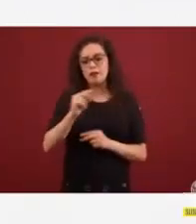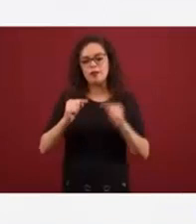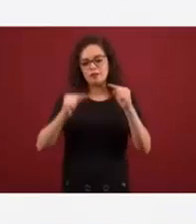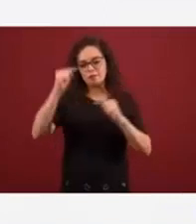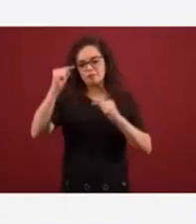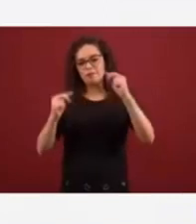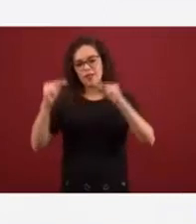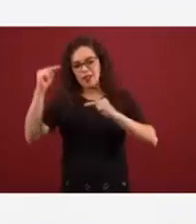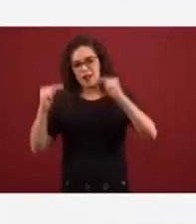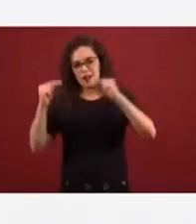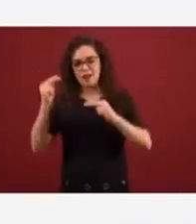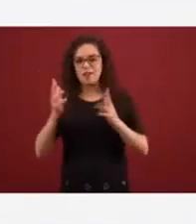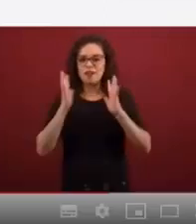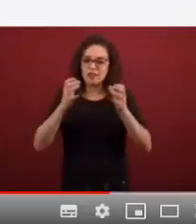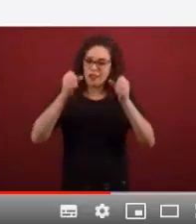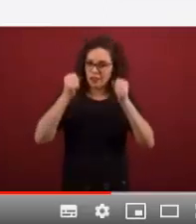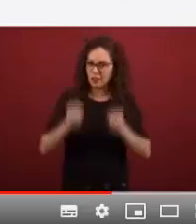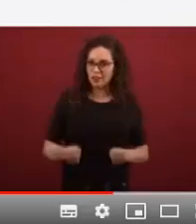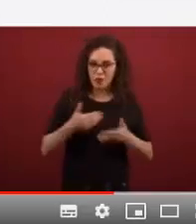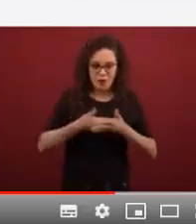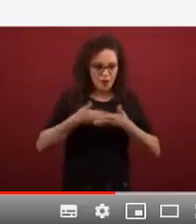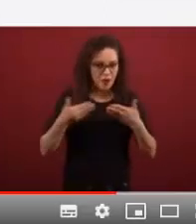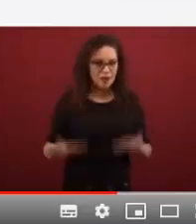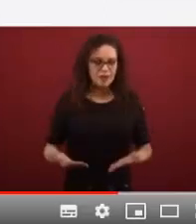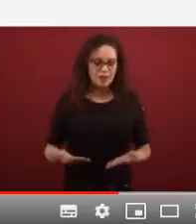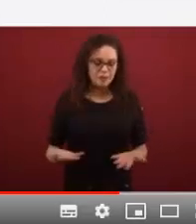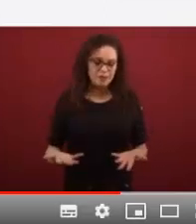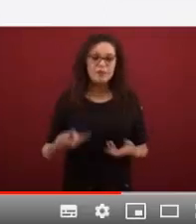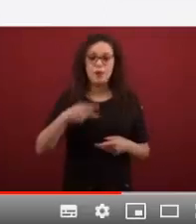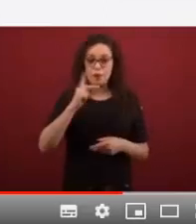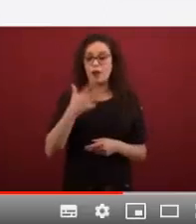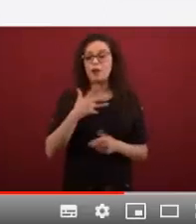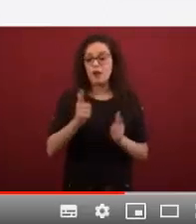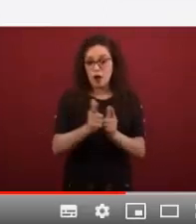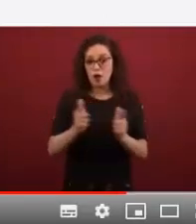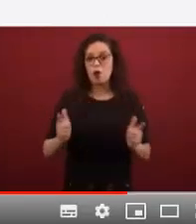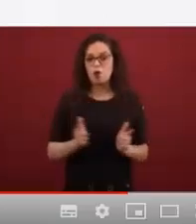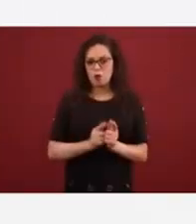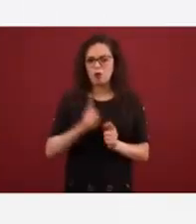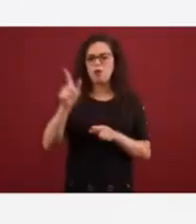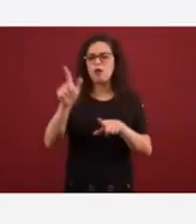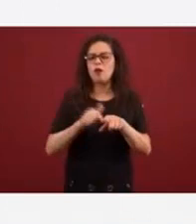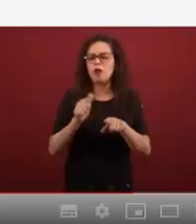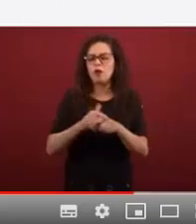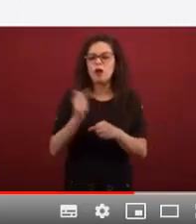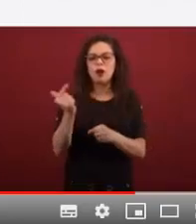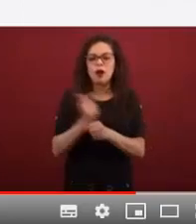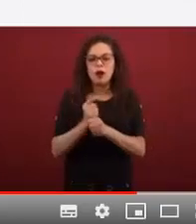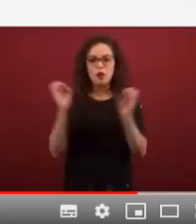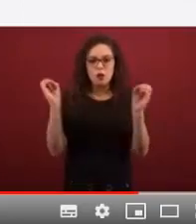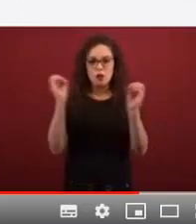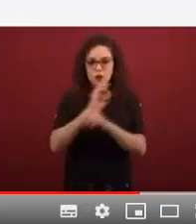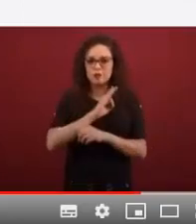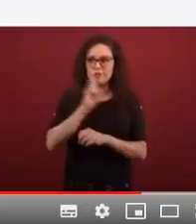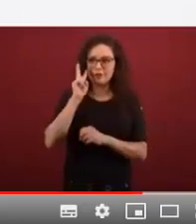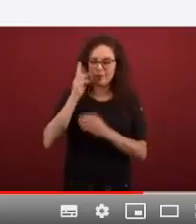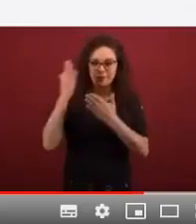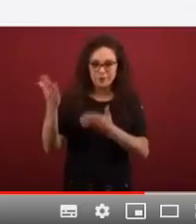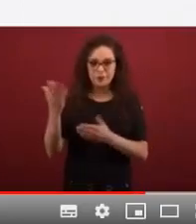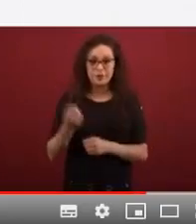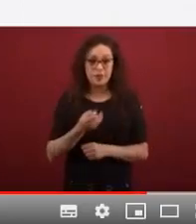las que ya se han confirmado hasta el momento pero tenemos ahí un grupo que son las grises oscuras que en su momento también